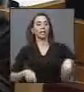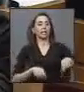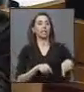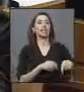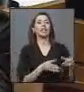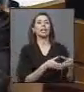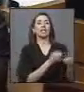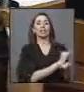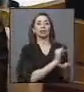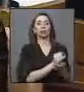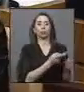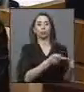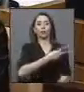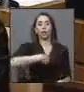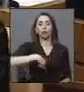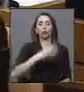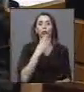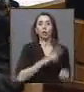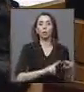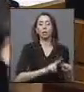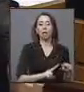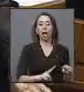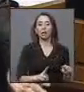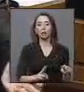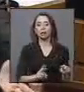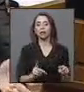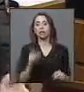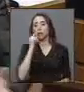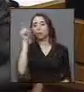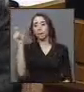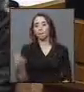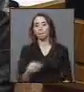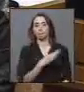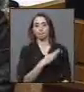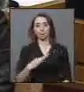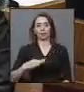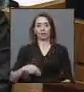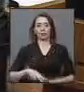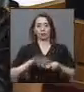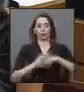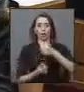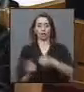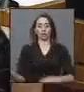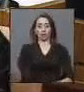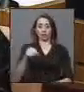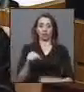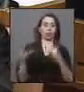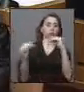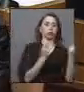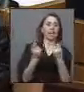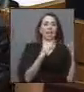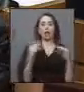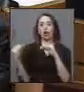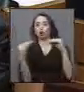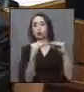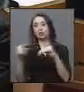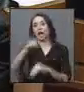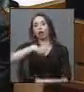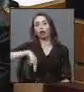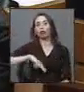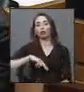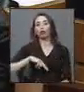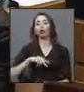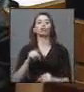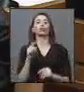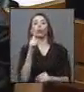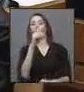nosotros estamos también haciendo. Si lo que hace el ministro de Hacienda en esta sala es negociar con nosotros un